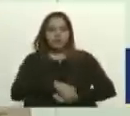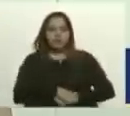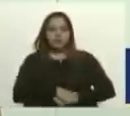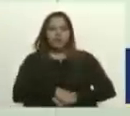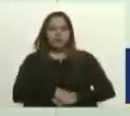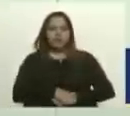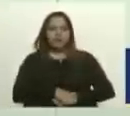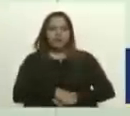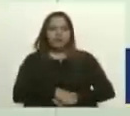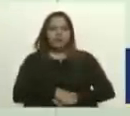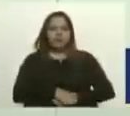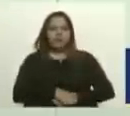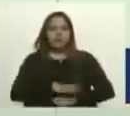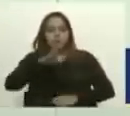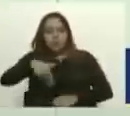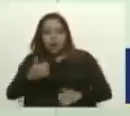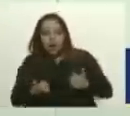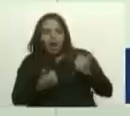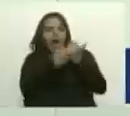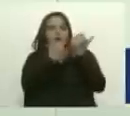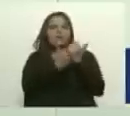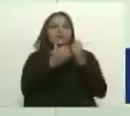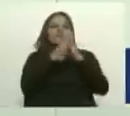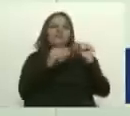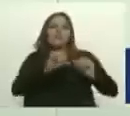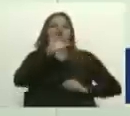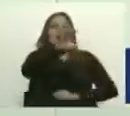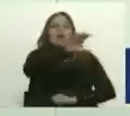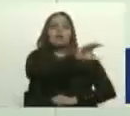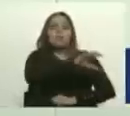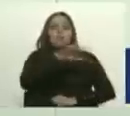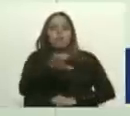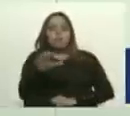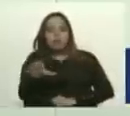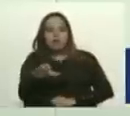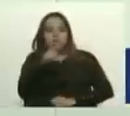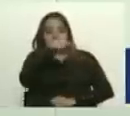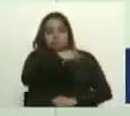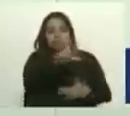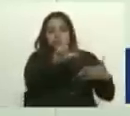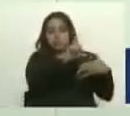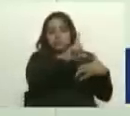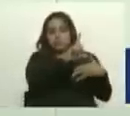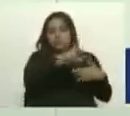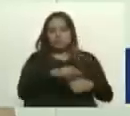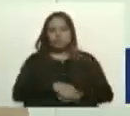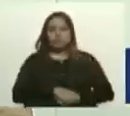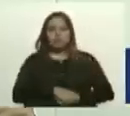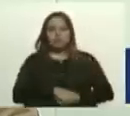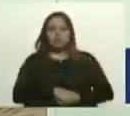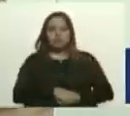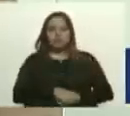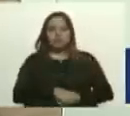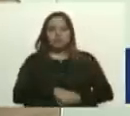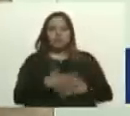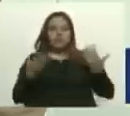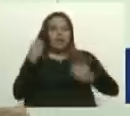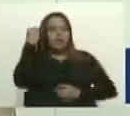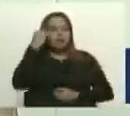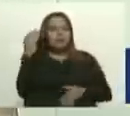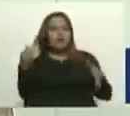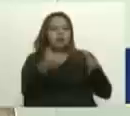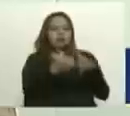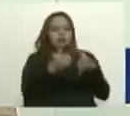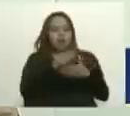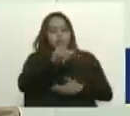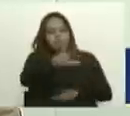cual beneficiaría a todos los países de esta región. ¿Cómo valora el Partido Socialista Unido de